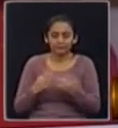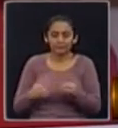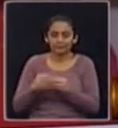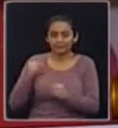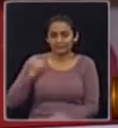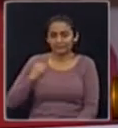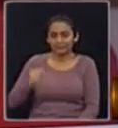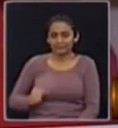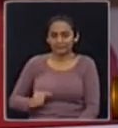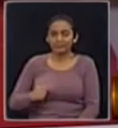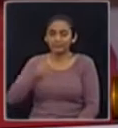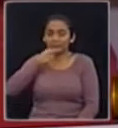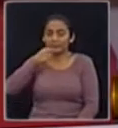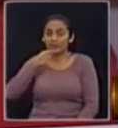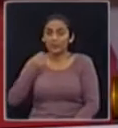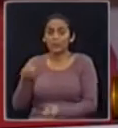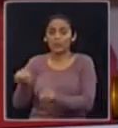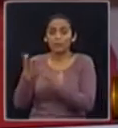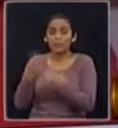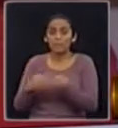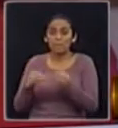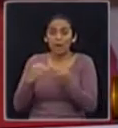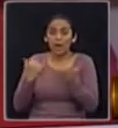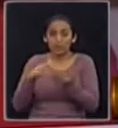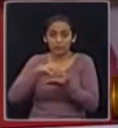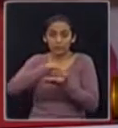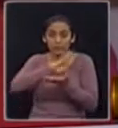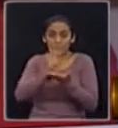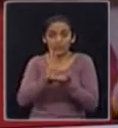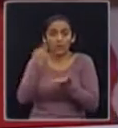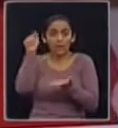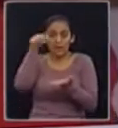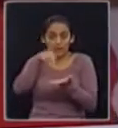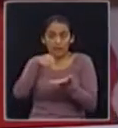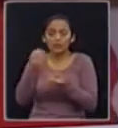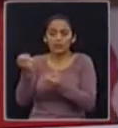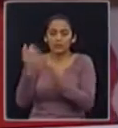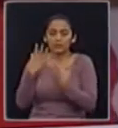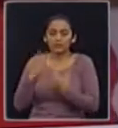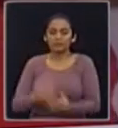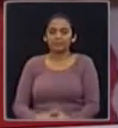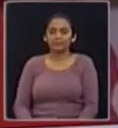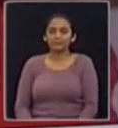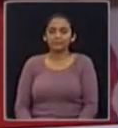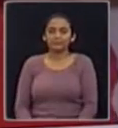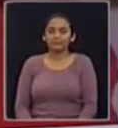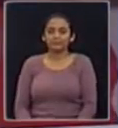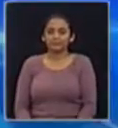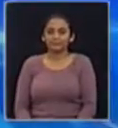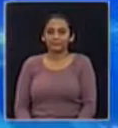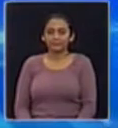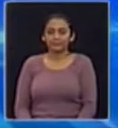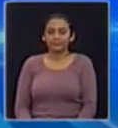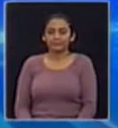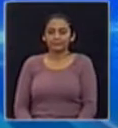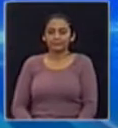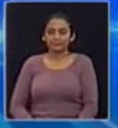Cristina Cabezas, quien se encuentra en la Asamblea Nacional. Buenas tardes, Cristina. Adelante con tu informe.